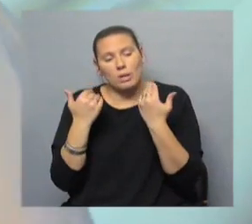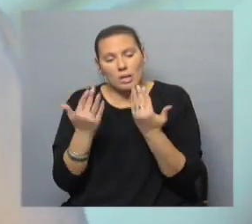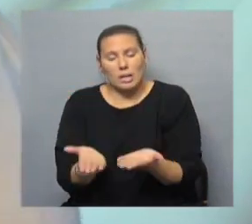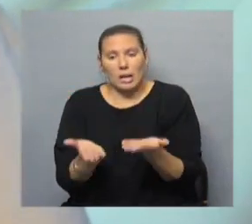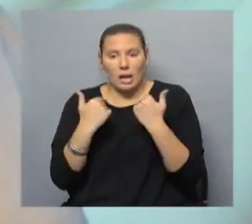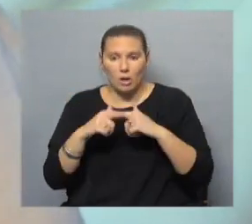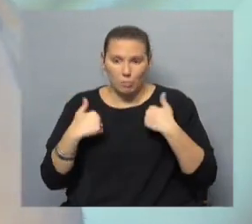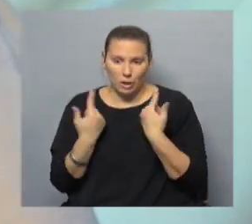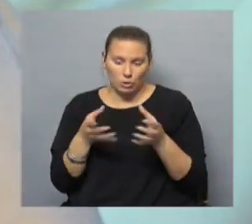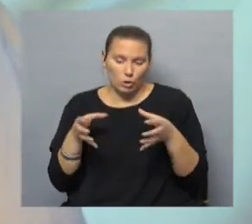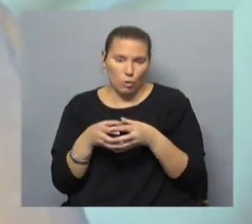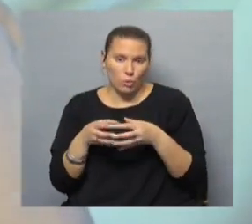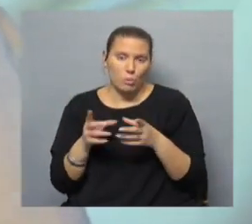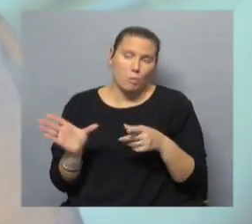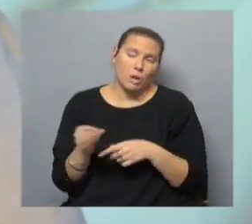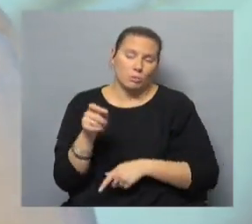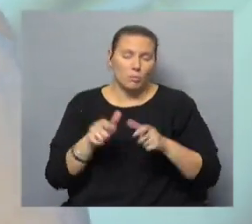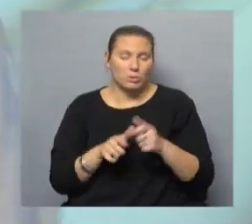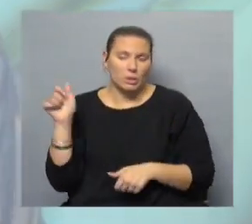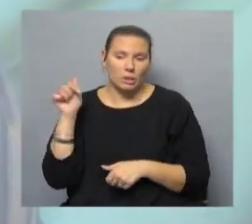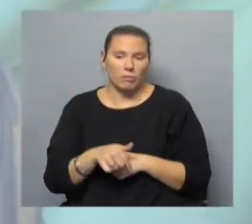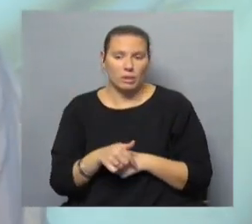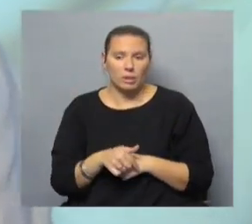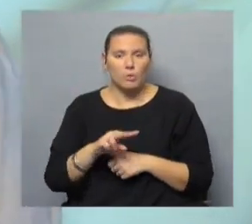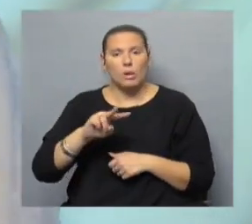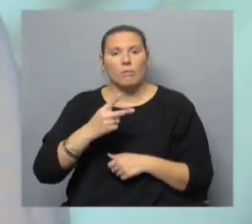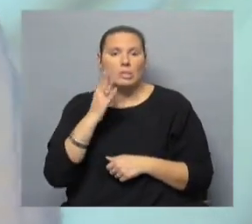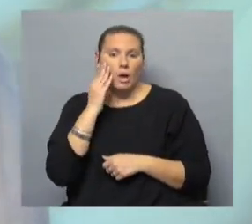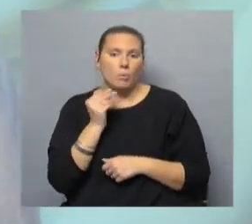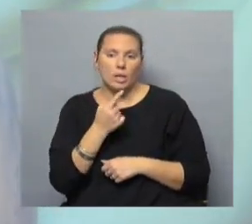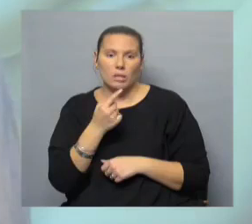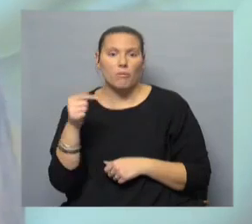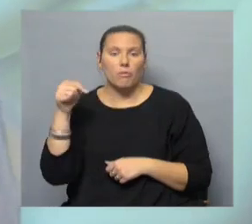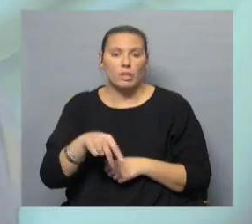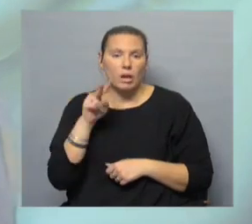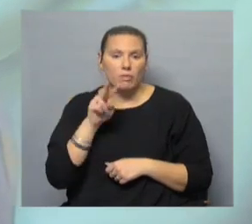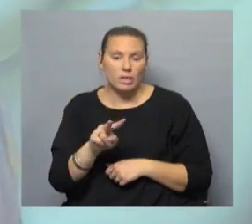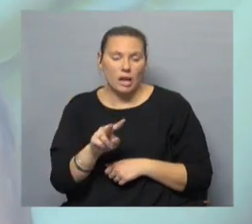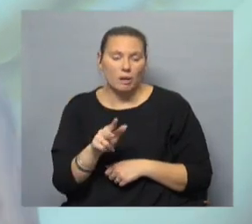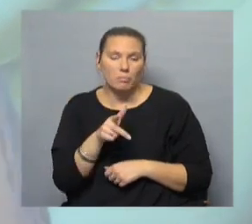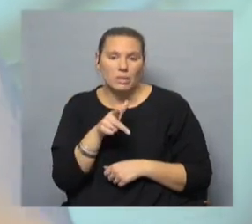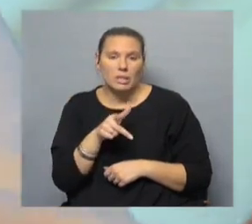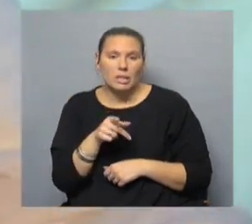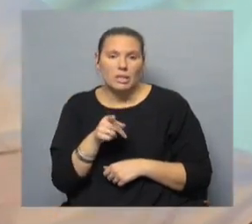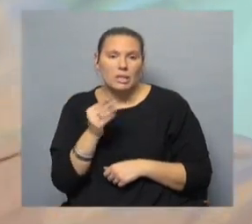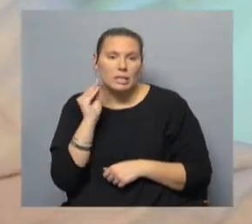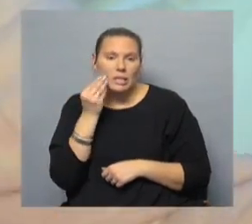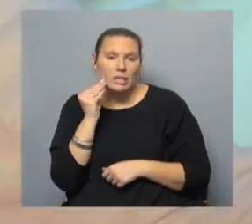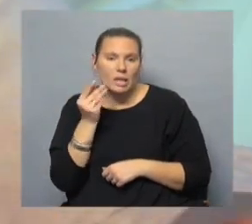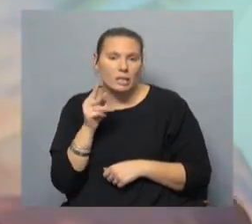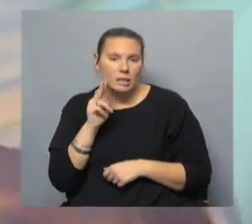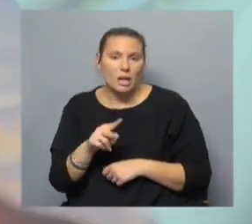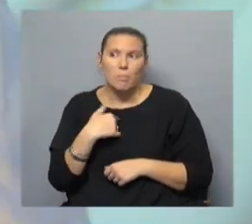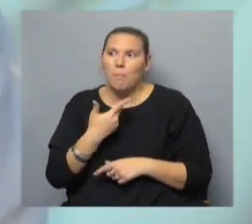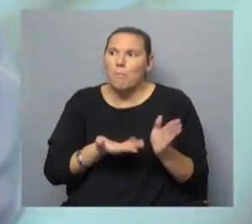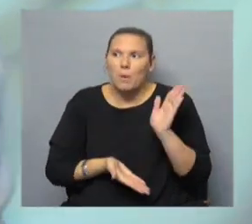para, ¿no? Y para todos los que vienen, ¿no? Una bisabuela dijo, vine a ver a mi bisnieta y resulta que me voy